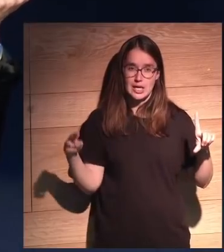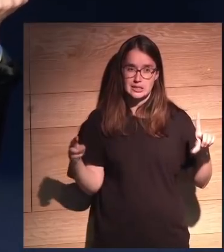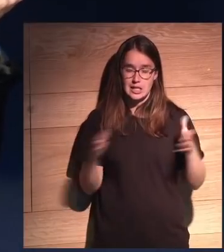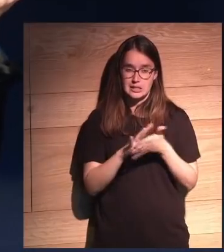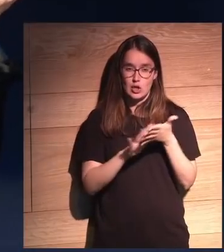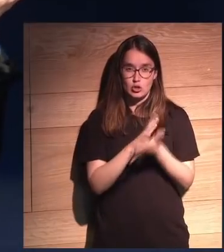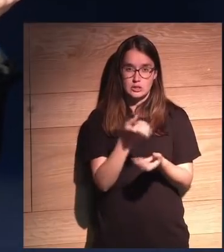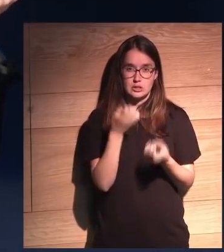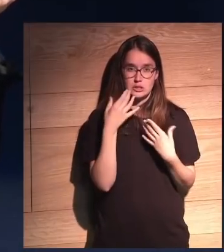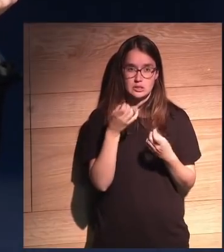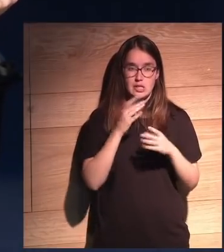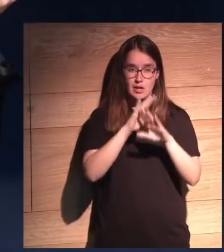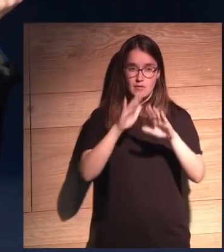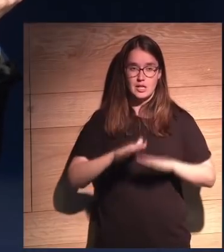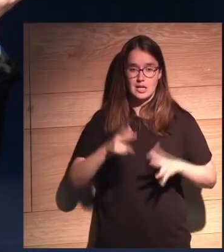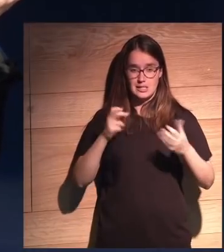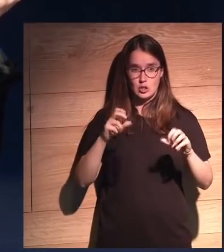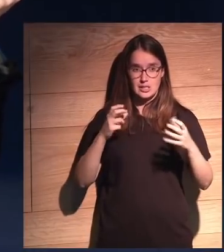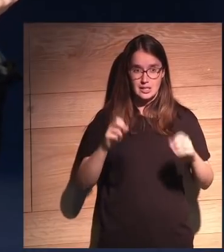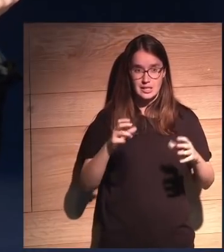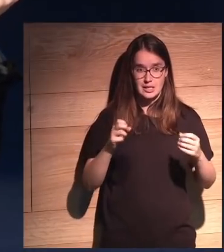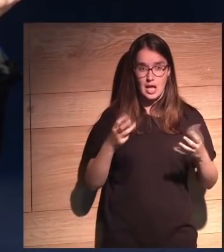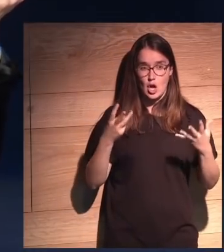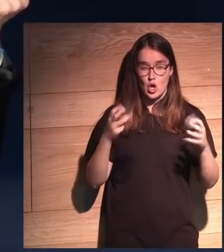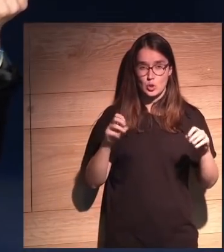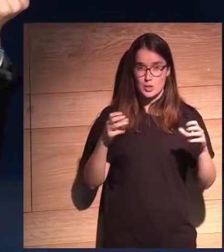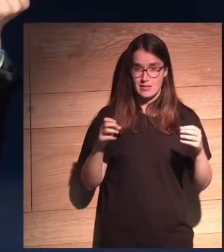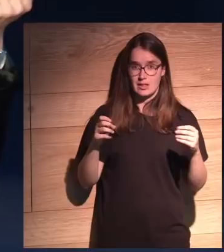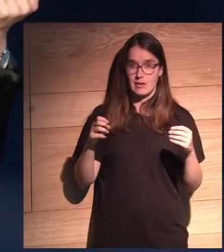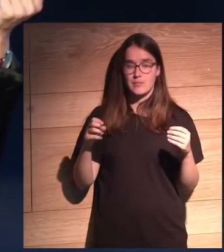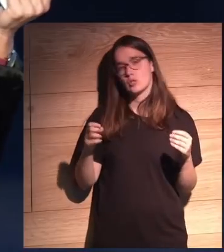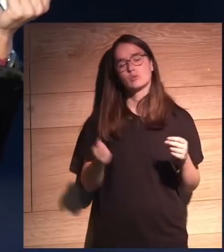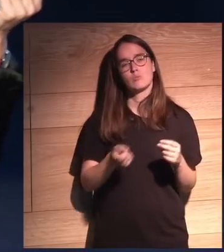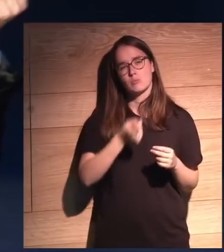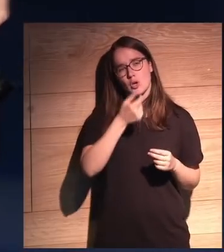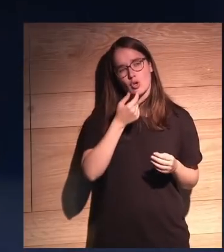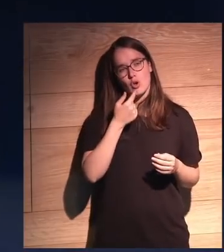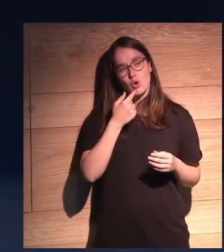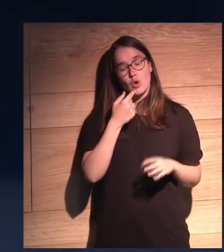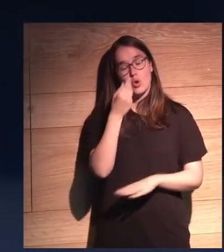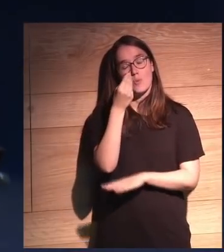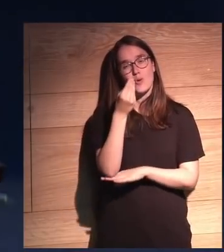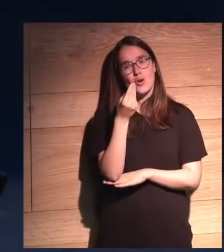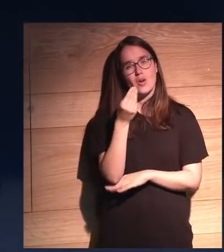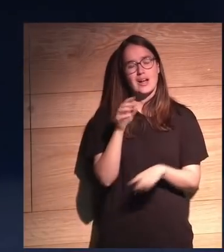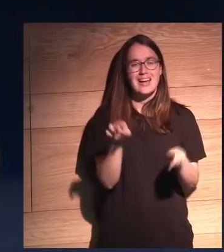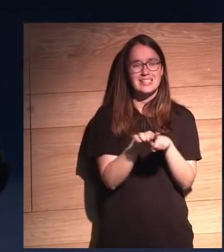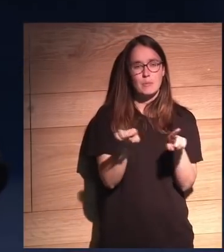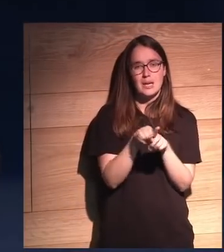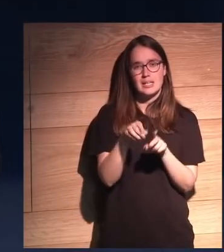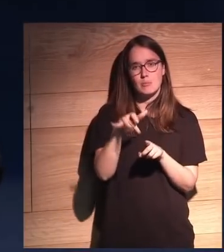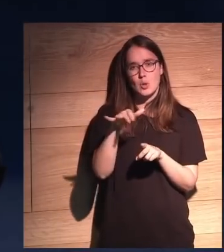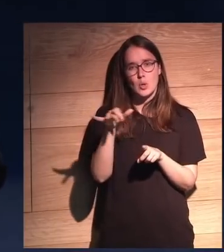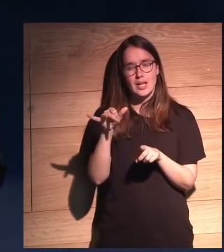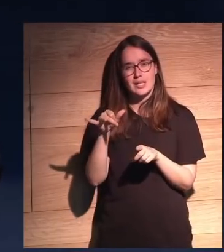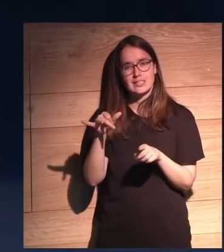nos hablaban, ¿no? A finales de los 70, principios de los 80, pues un poco como las musas, las hermanas menores